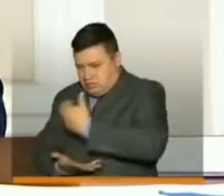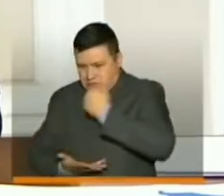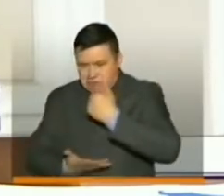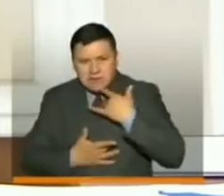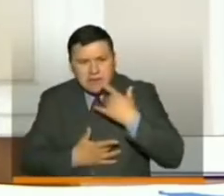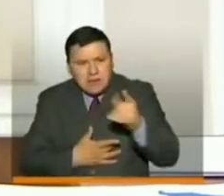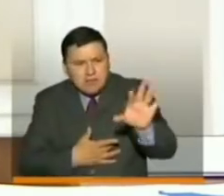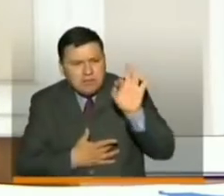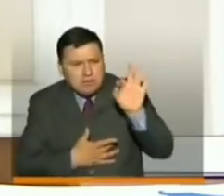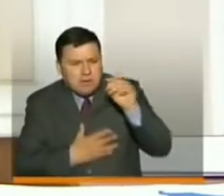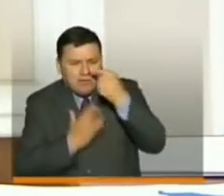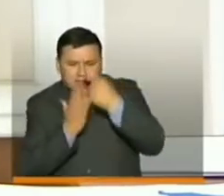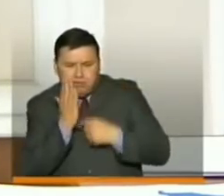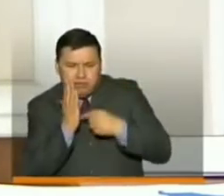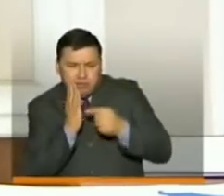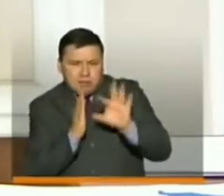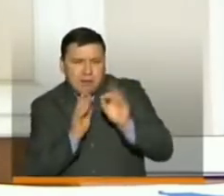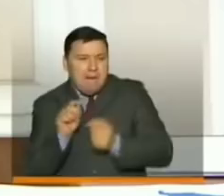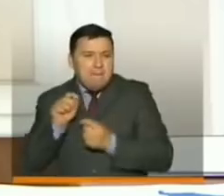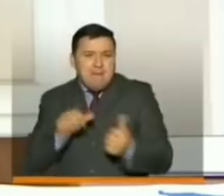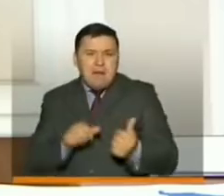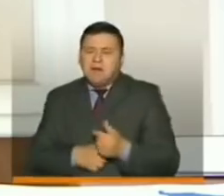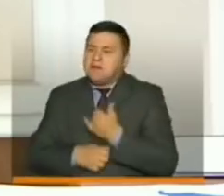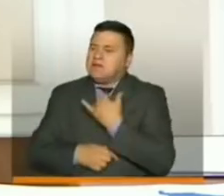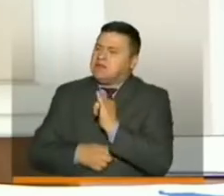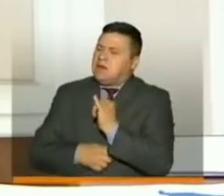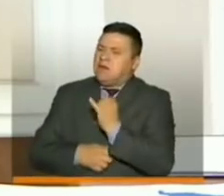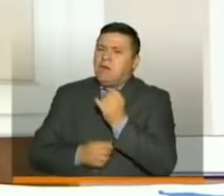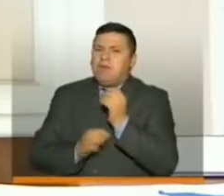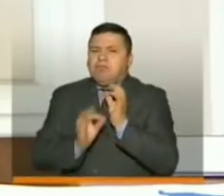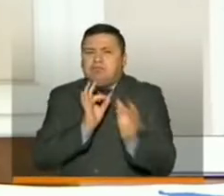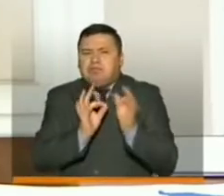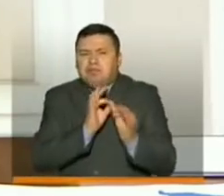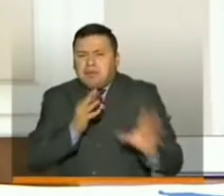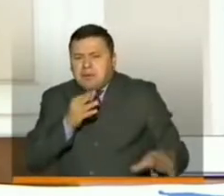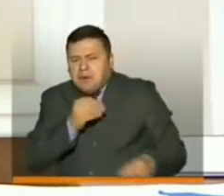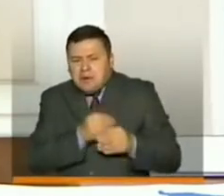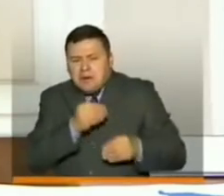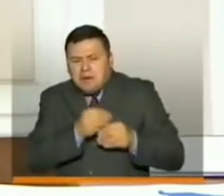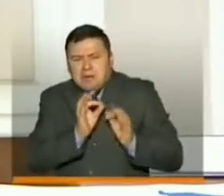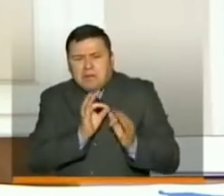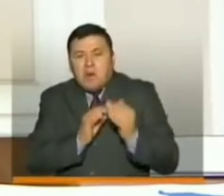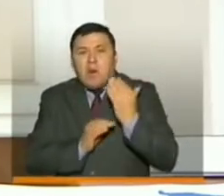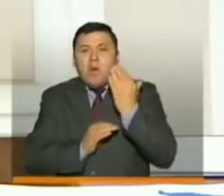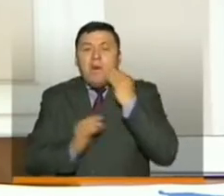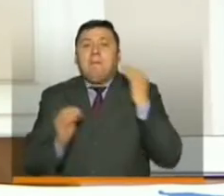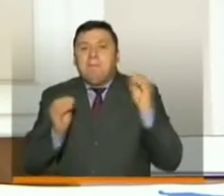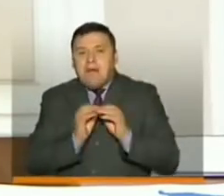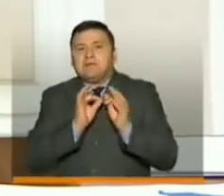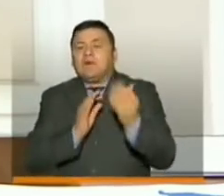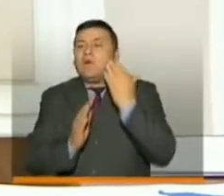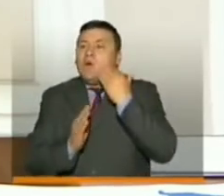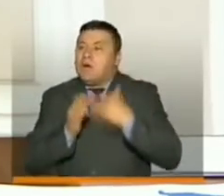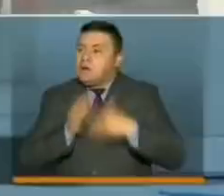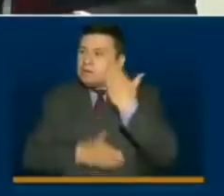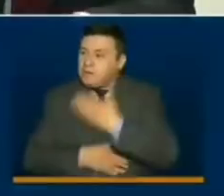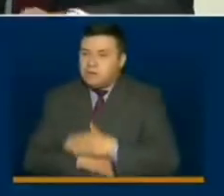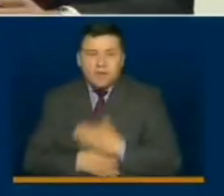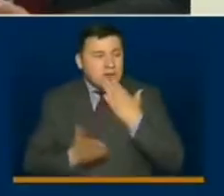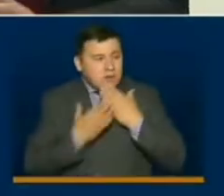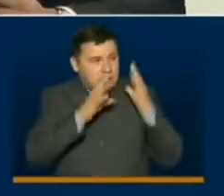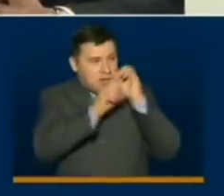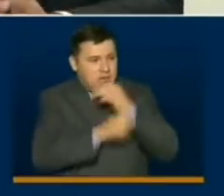beneficiarios y ya cuantos giros llevamos acumulados y cuando estaremos recibiendo el siguiente buenas noches